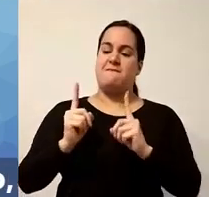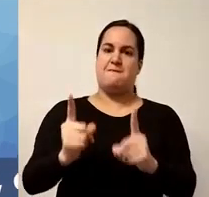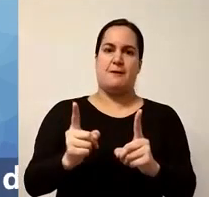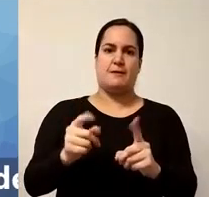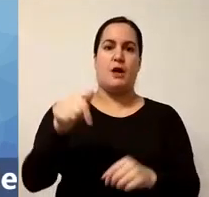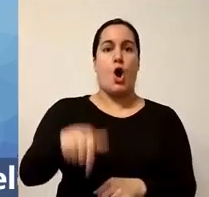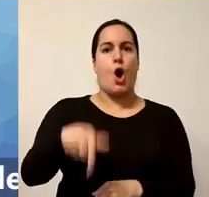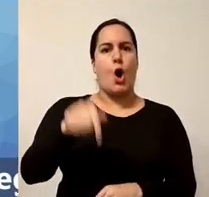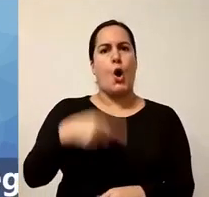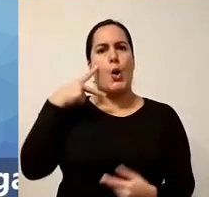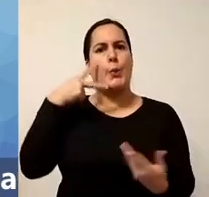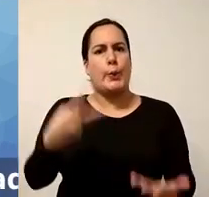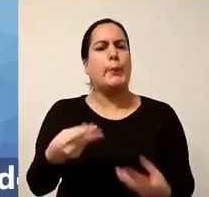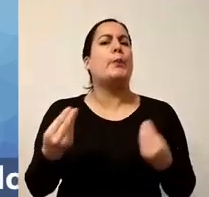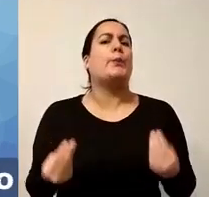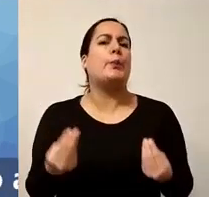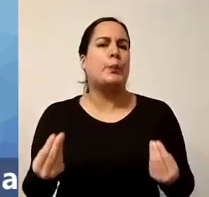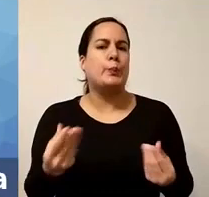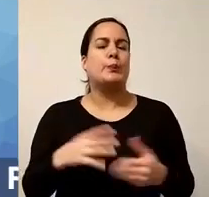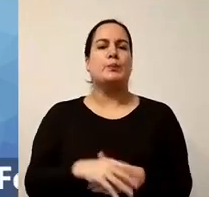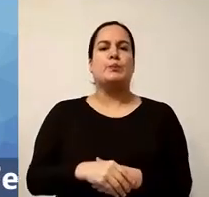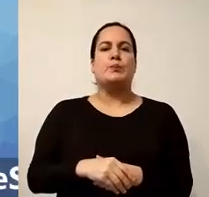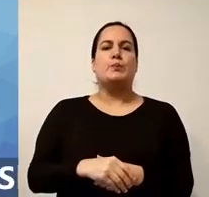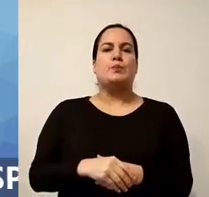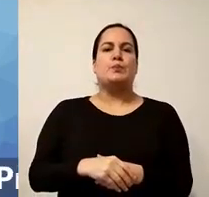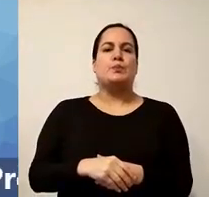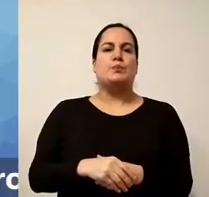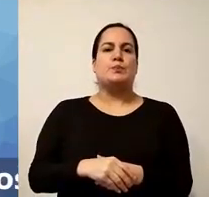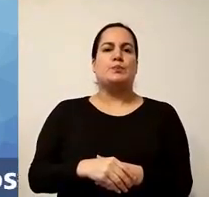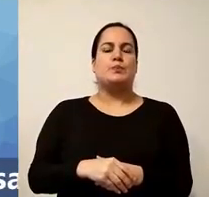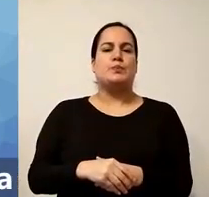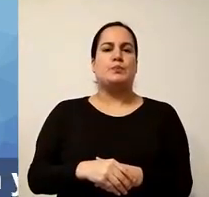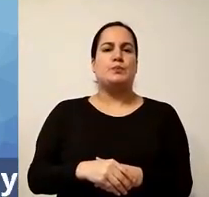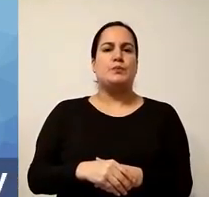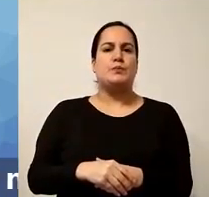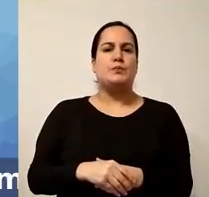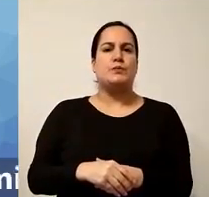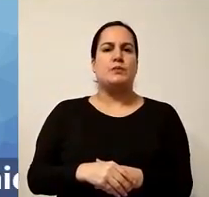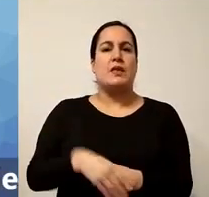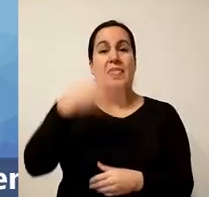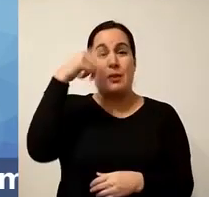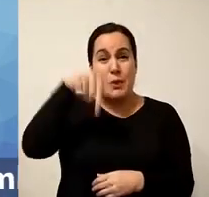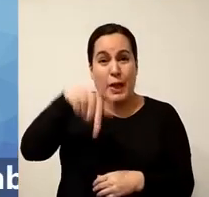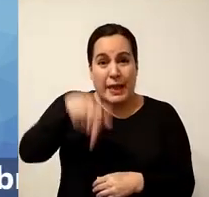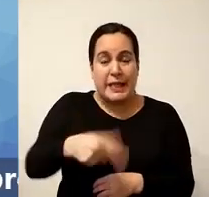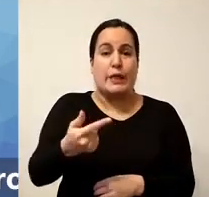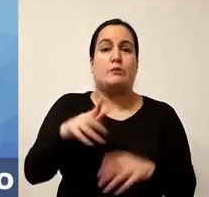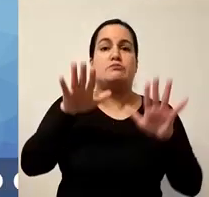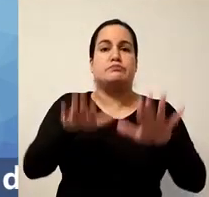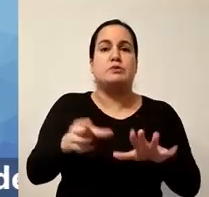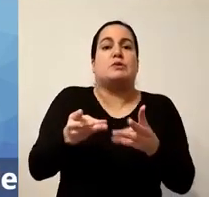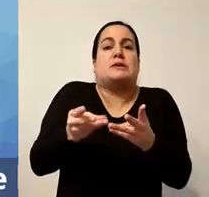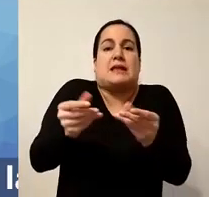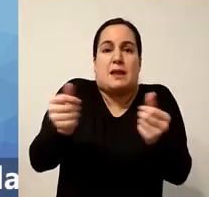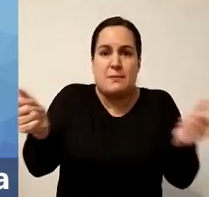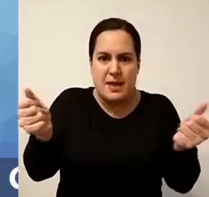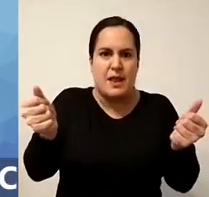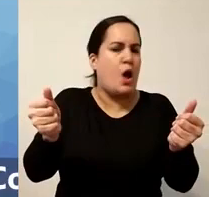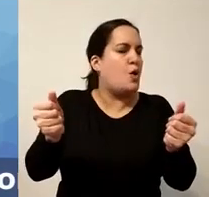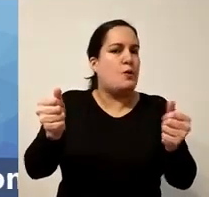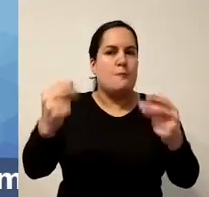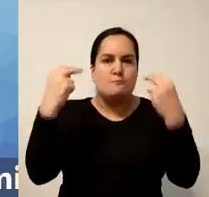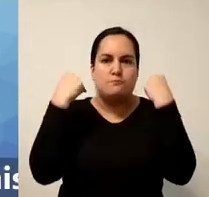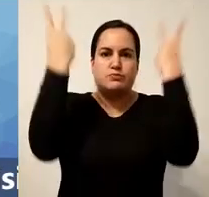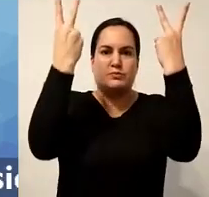los pibes de las cadenas de comida rápida en contra de los descuentos salariales trabajadores de latam son los